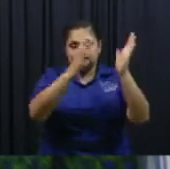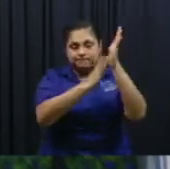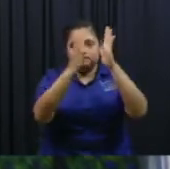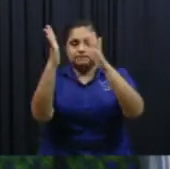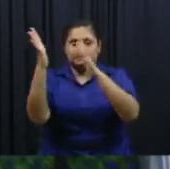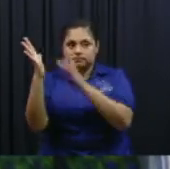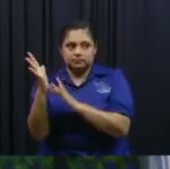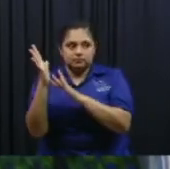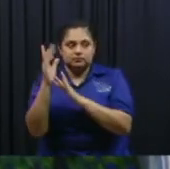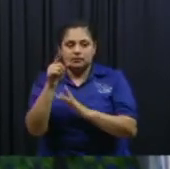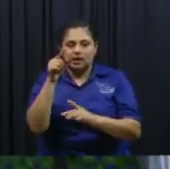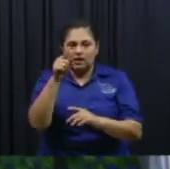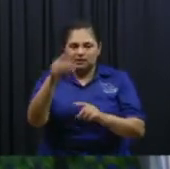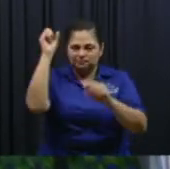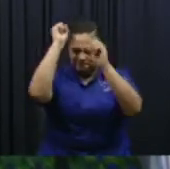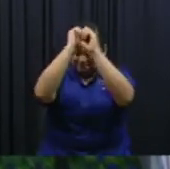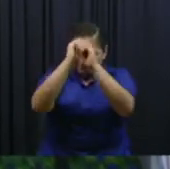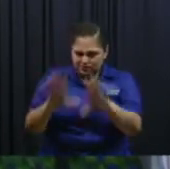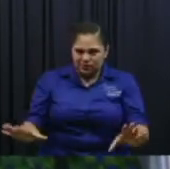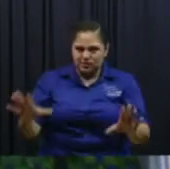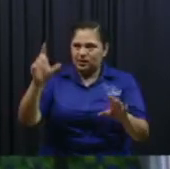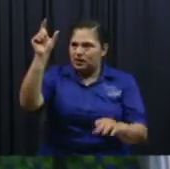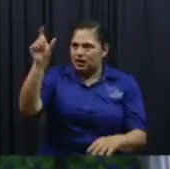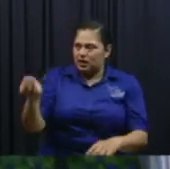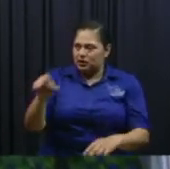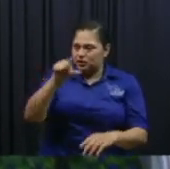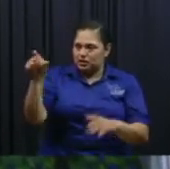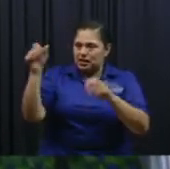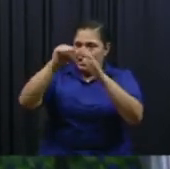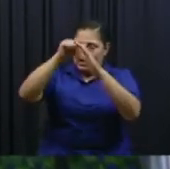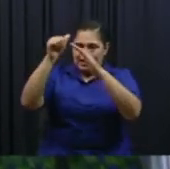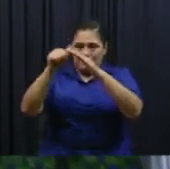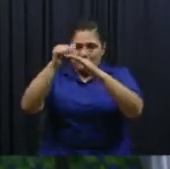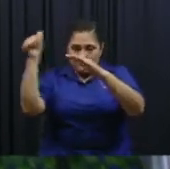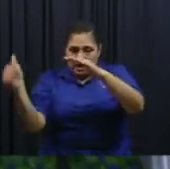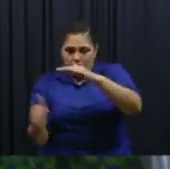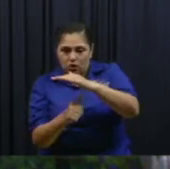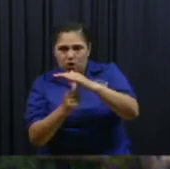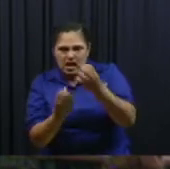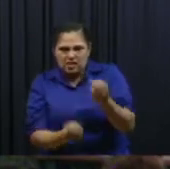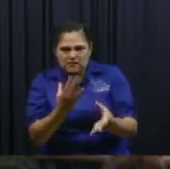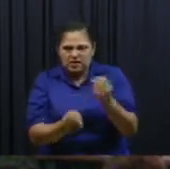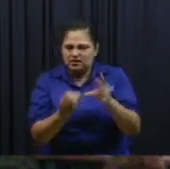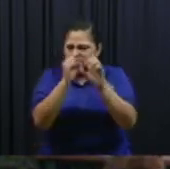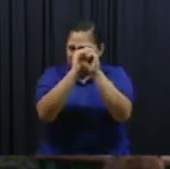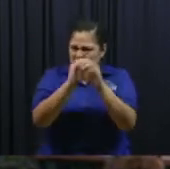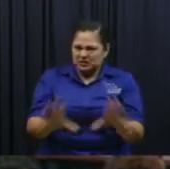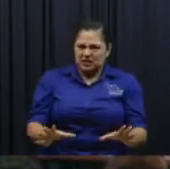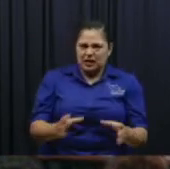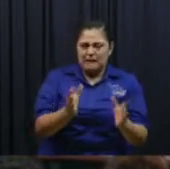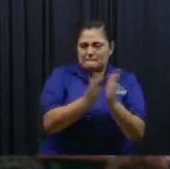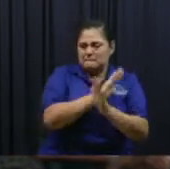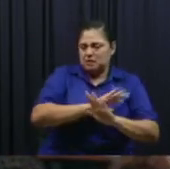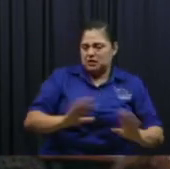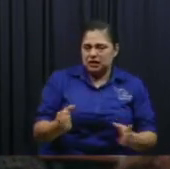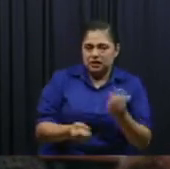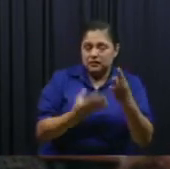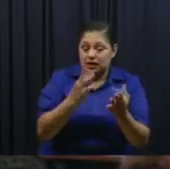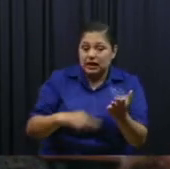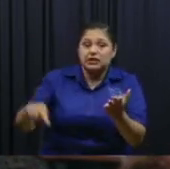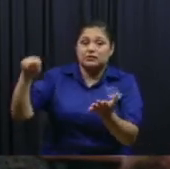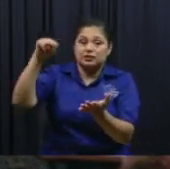que te venció en la cruz que bajó al infierno y venció a la muerte en el infierno y que